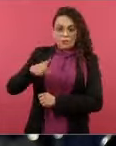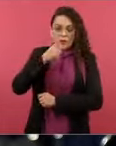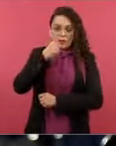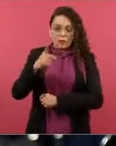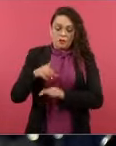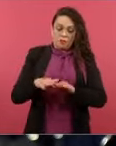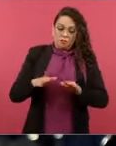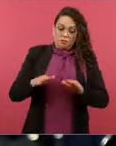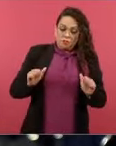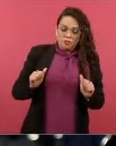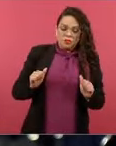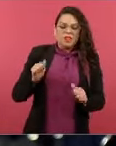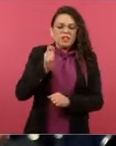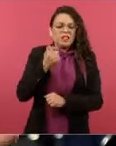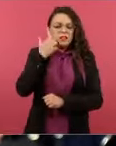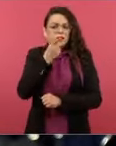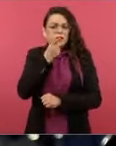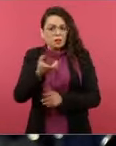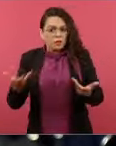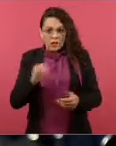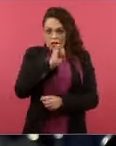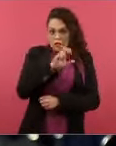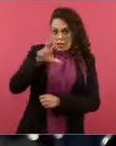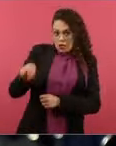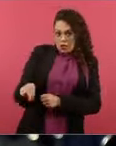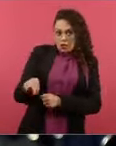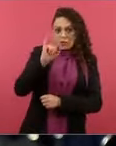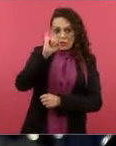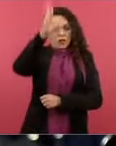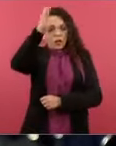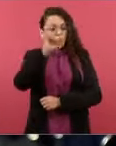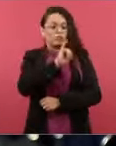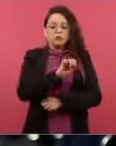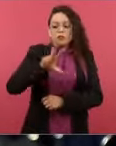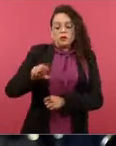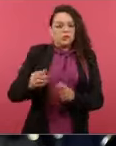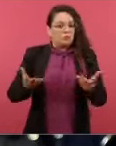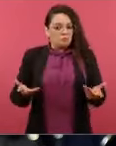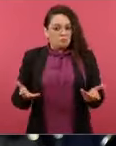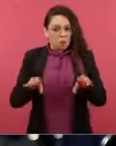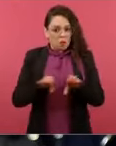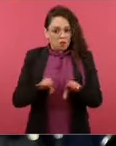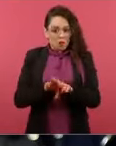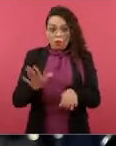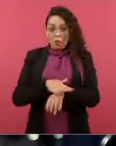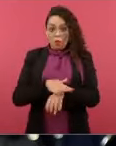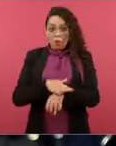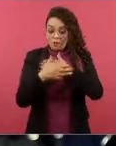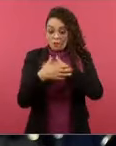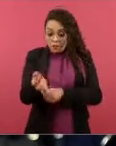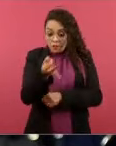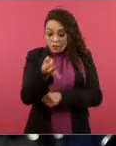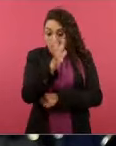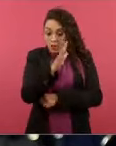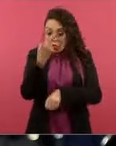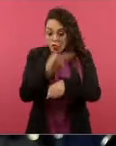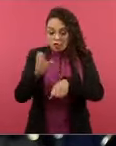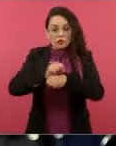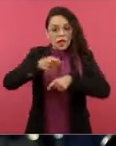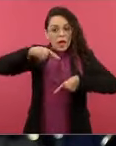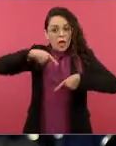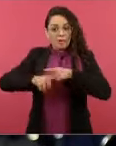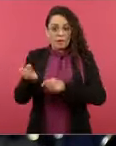esta distribución de los libros de texto es sí o no, estoy de acuerdo, ¿no? Y bueno, a escasas 2 semanas de que inicien ya las clases, ¿qué llamado haría usted